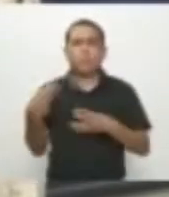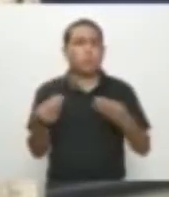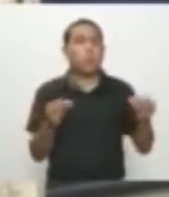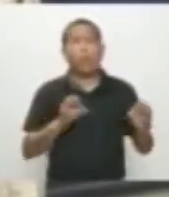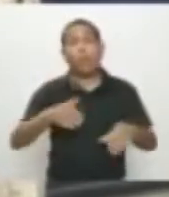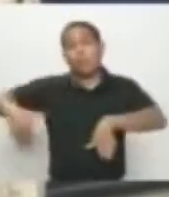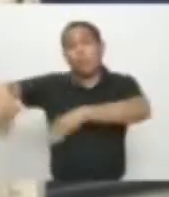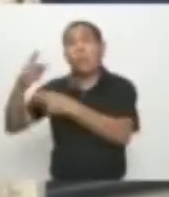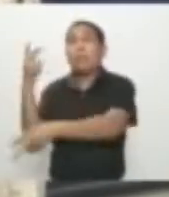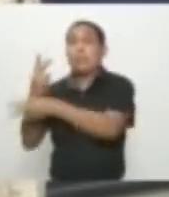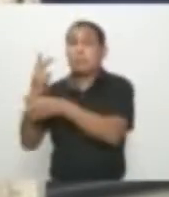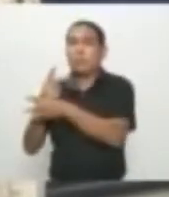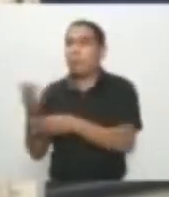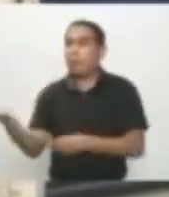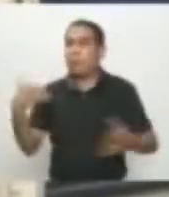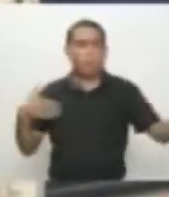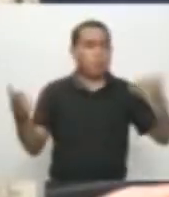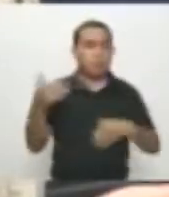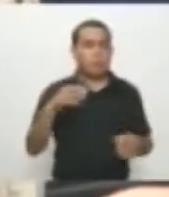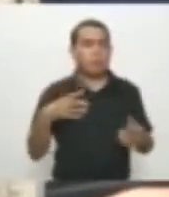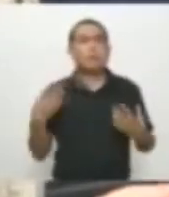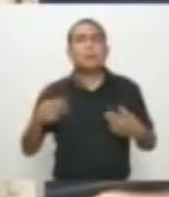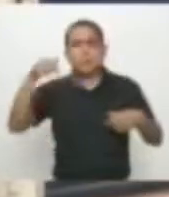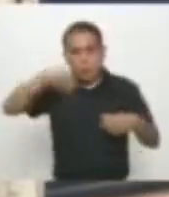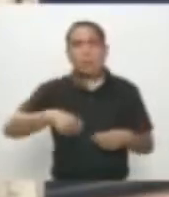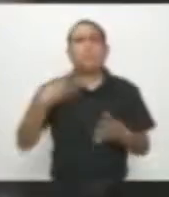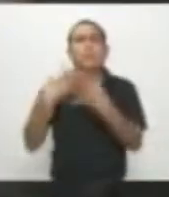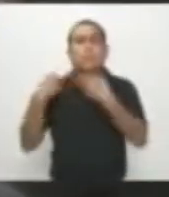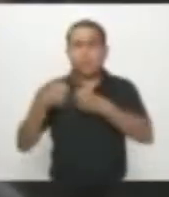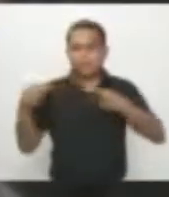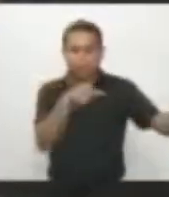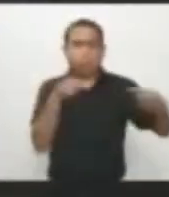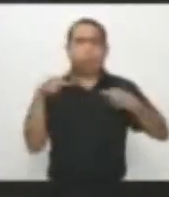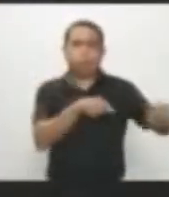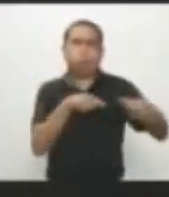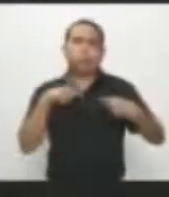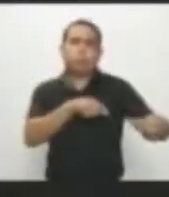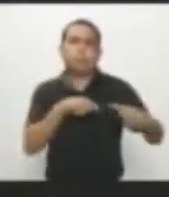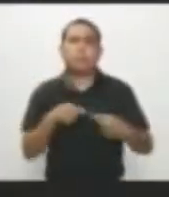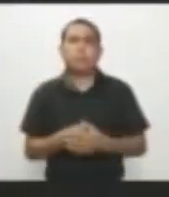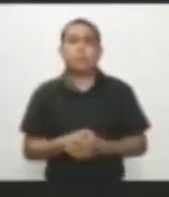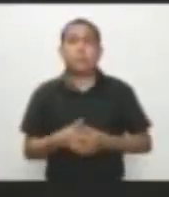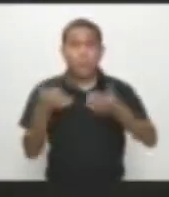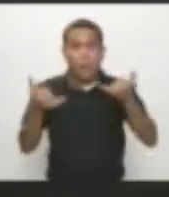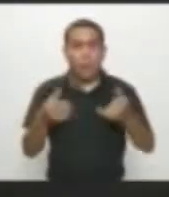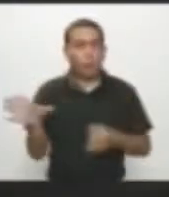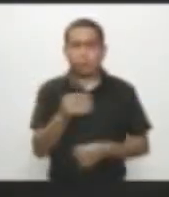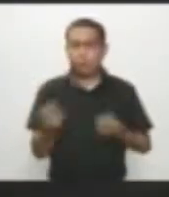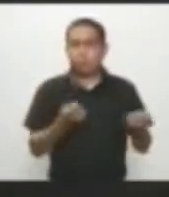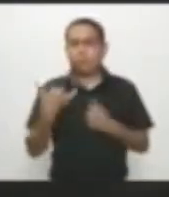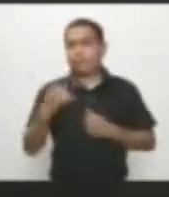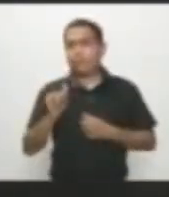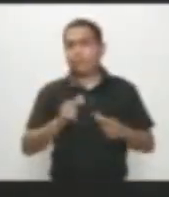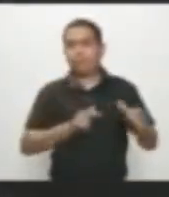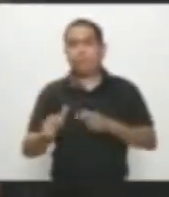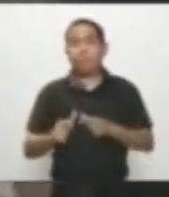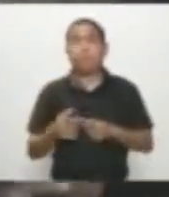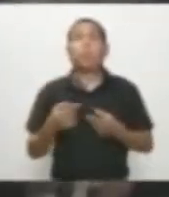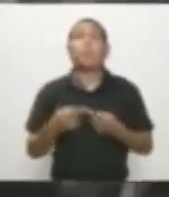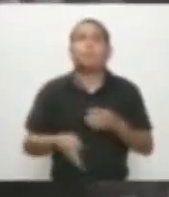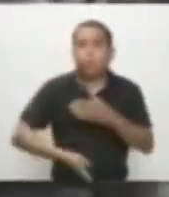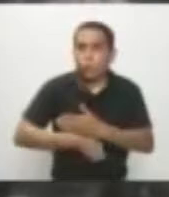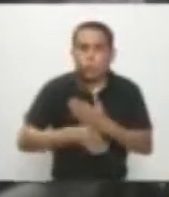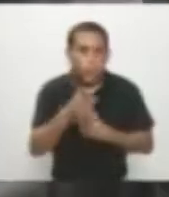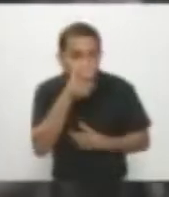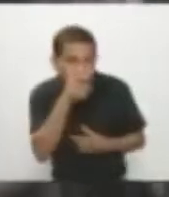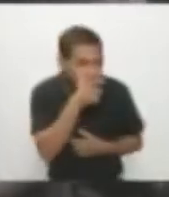calle, entonces toda esa gente se está enfrentando aquí en la parte interna del establecimiento. A esta hora la situación ya está controlada, pero continúan los operativos de control y